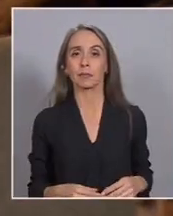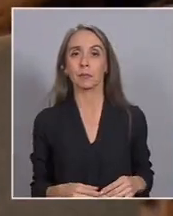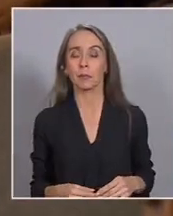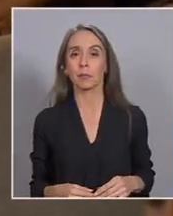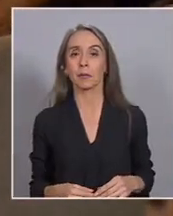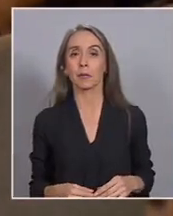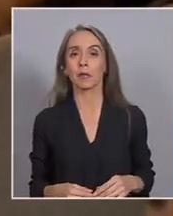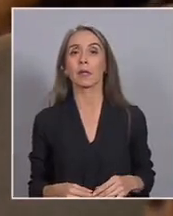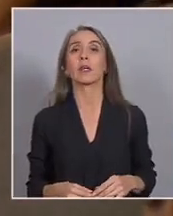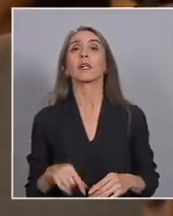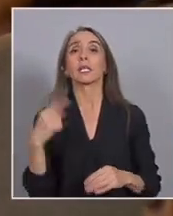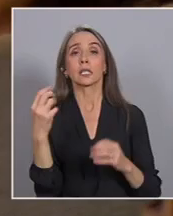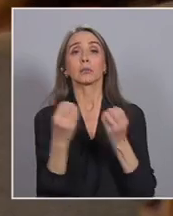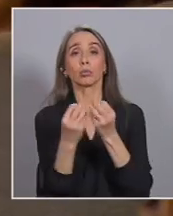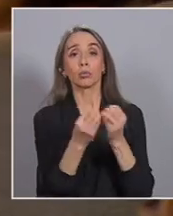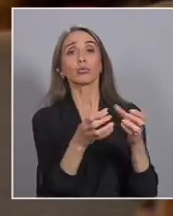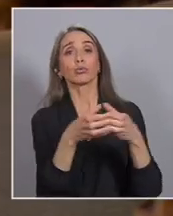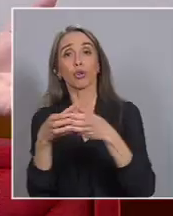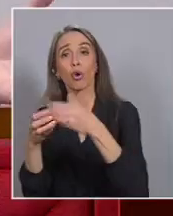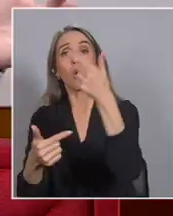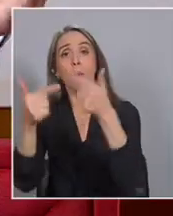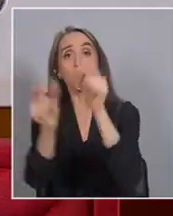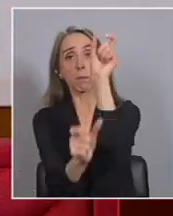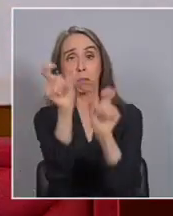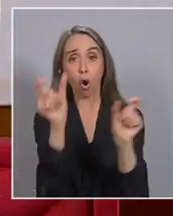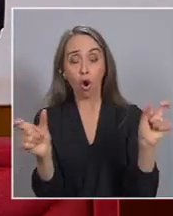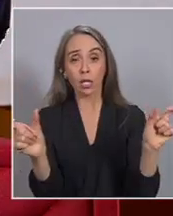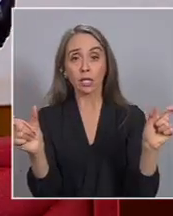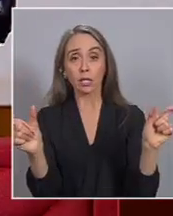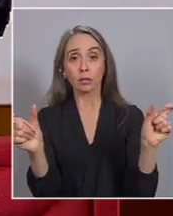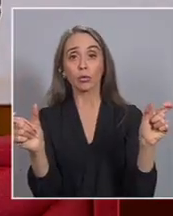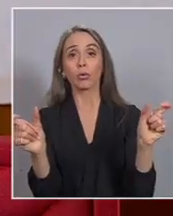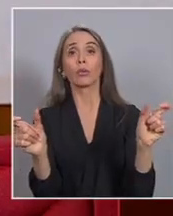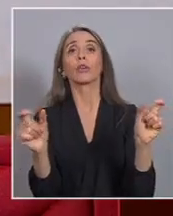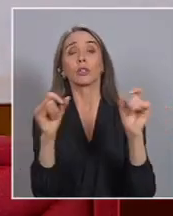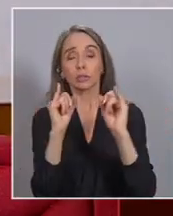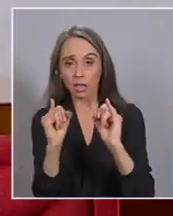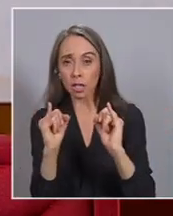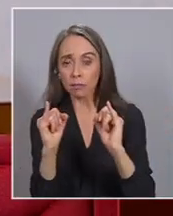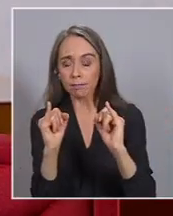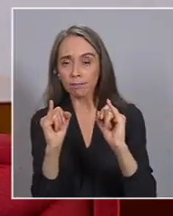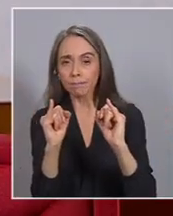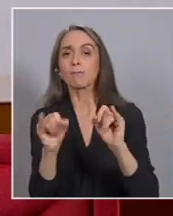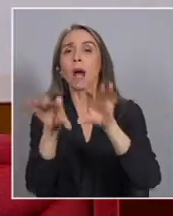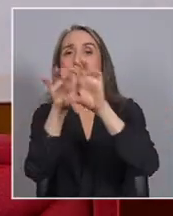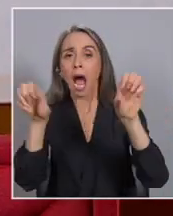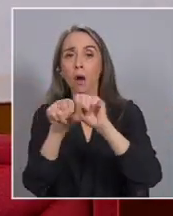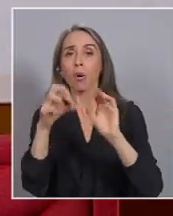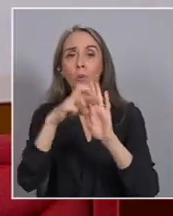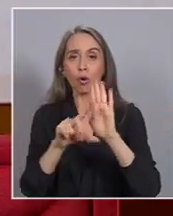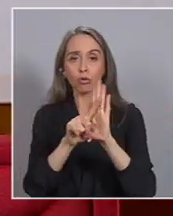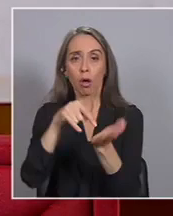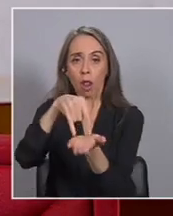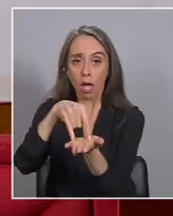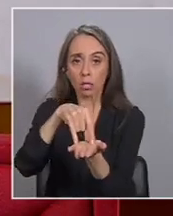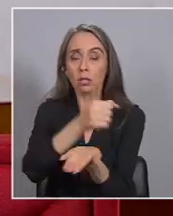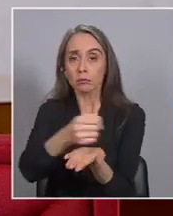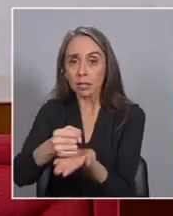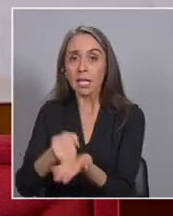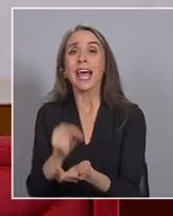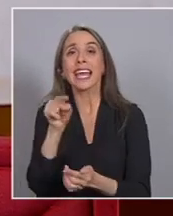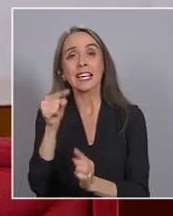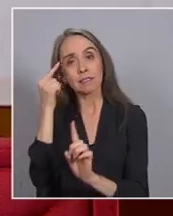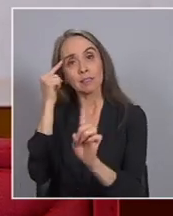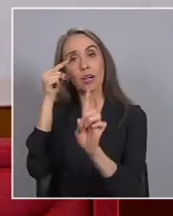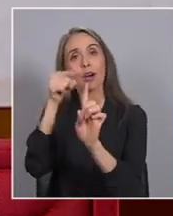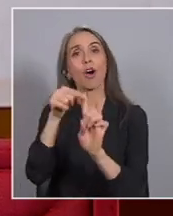Y de buena parte del mundo político que concurrió a estos consensos para tramitar estos proyectos. Ese es el